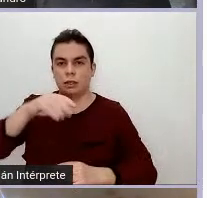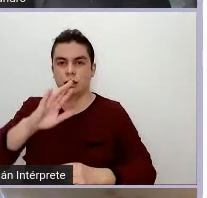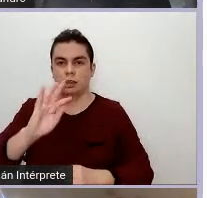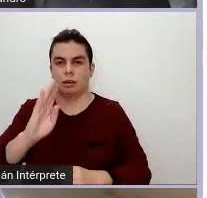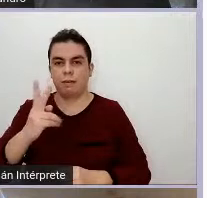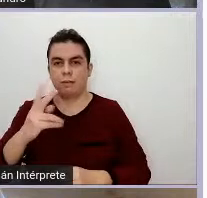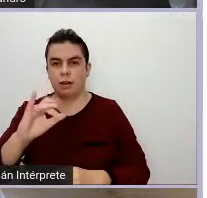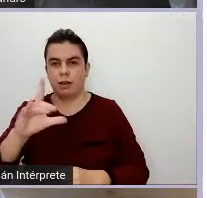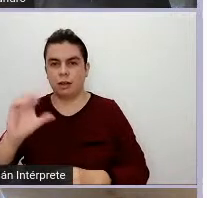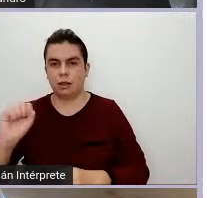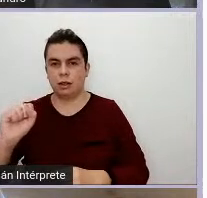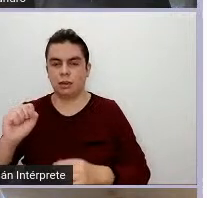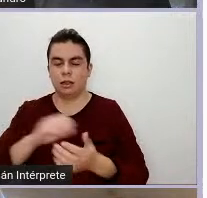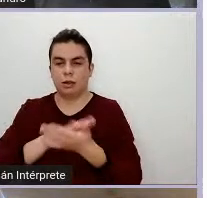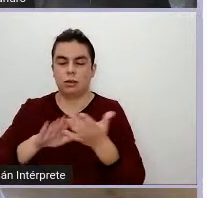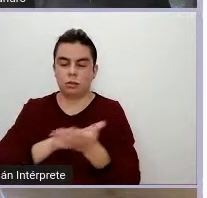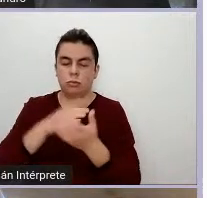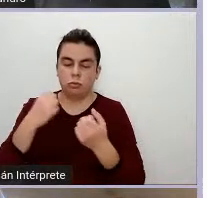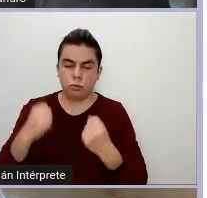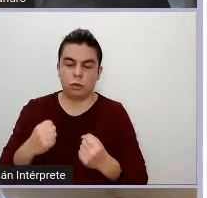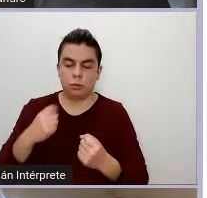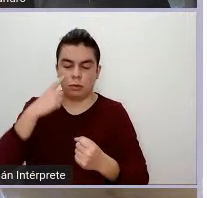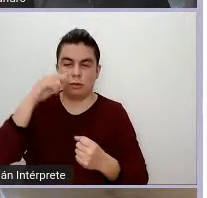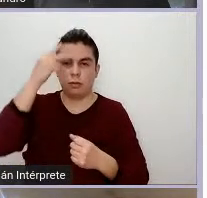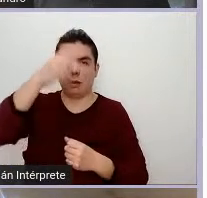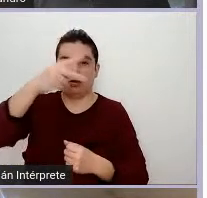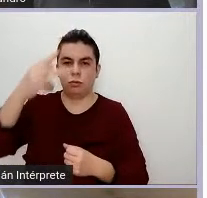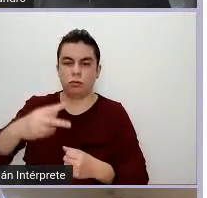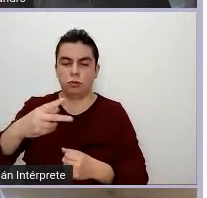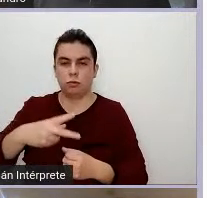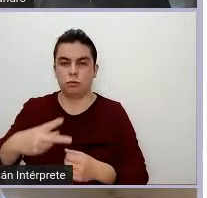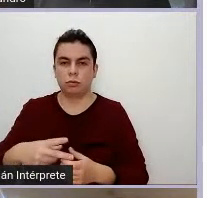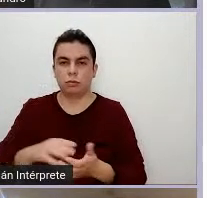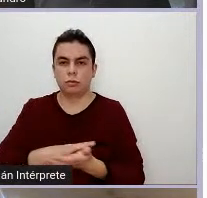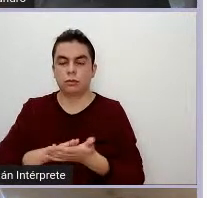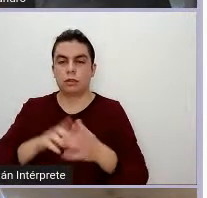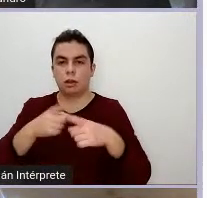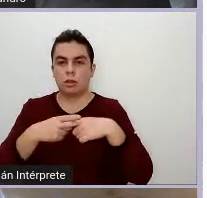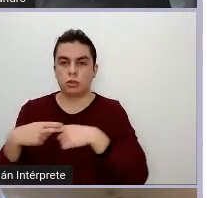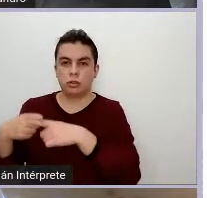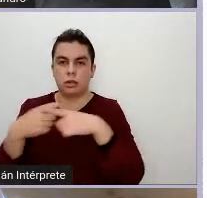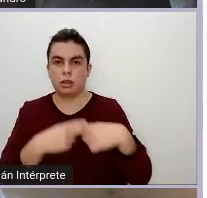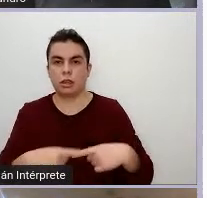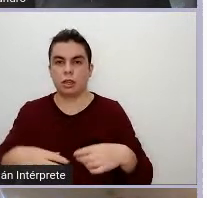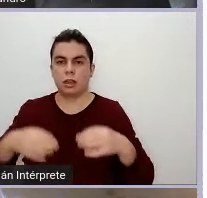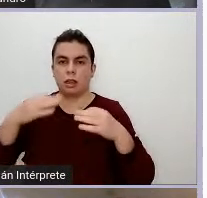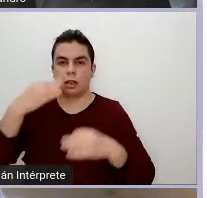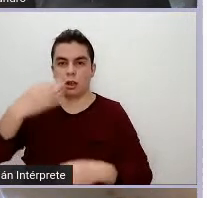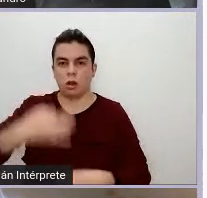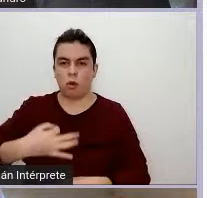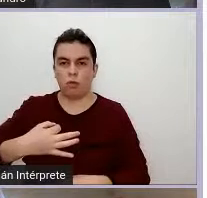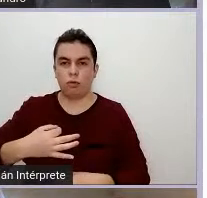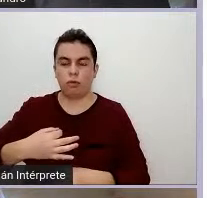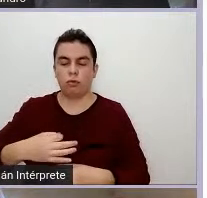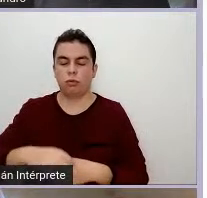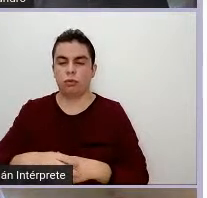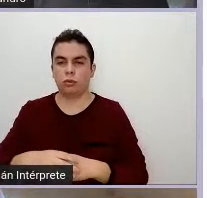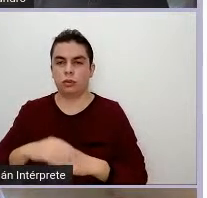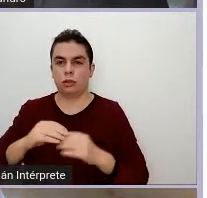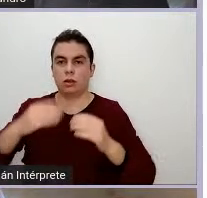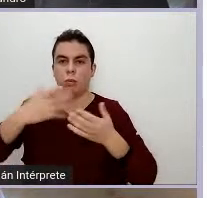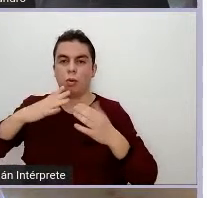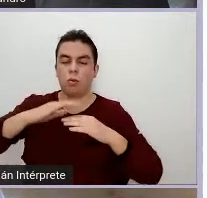la posición jerárquica tradicional de la sociedad oficial, en la cual existe una categoría social alta y otra